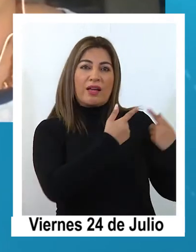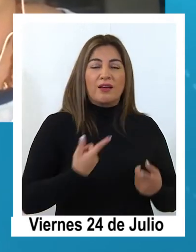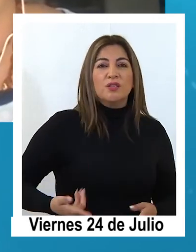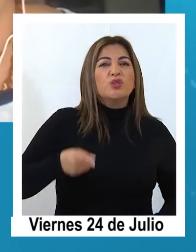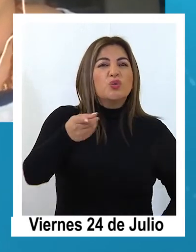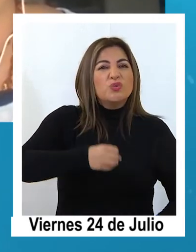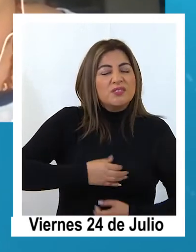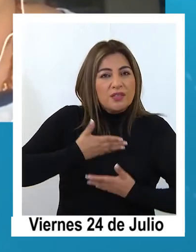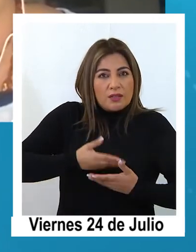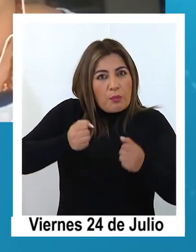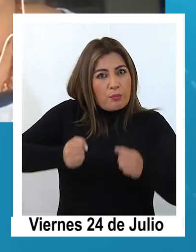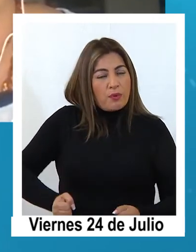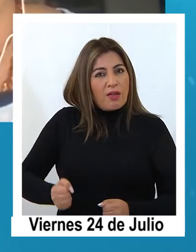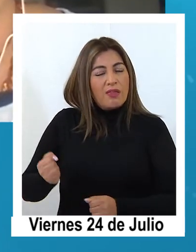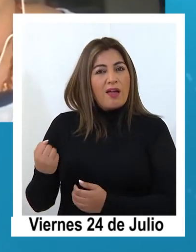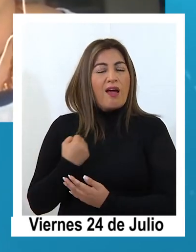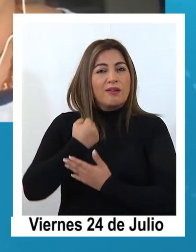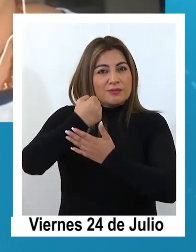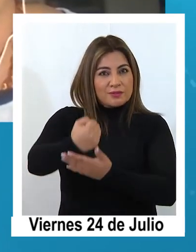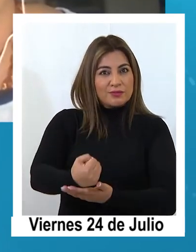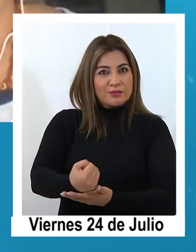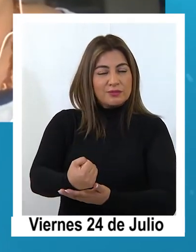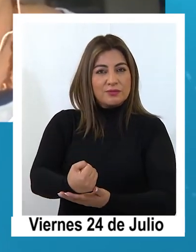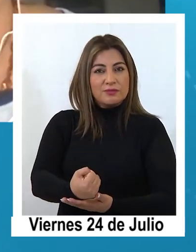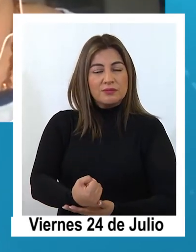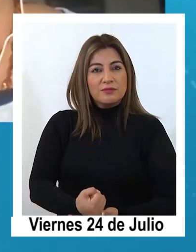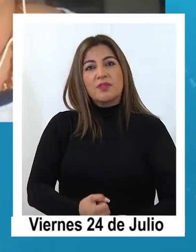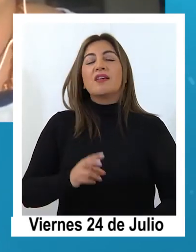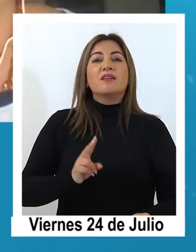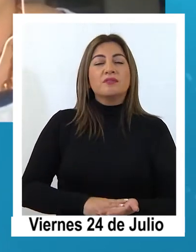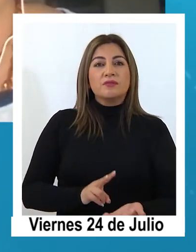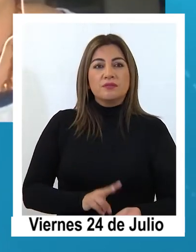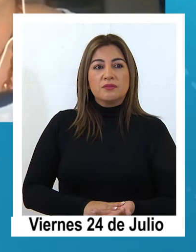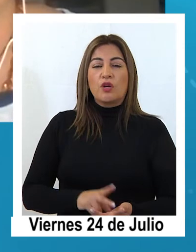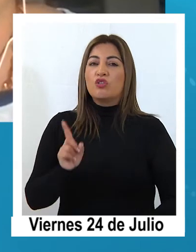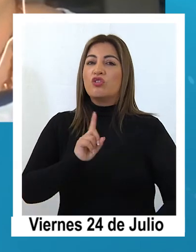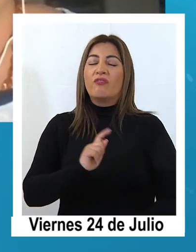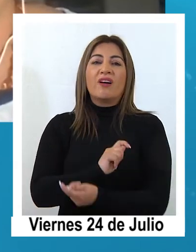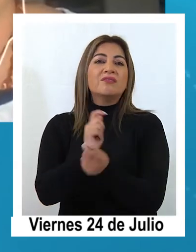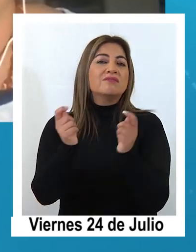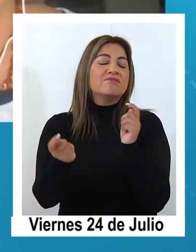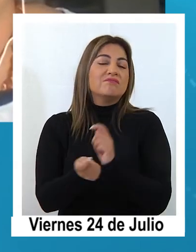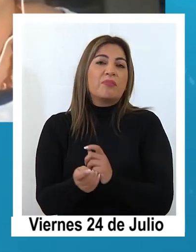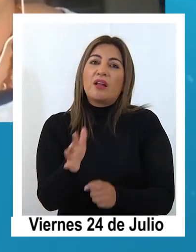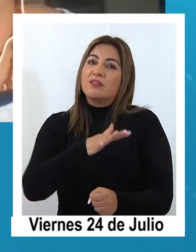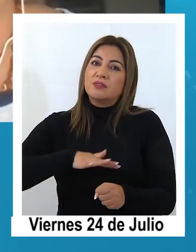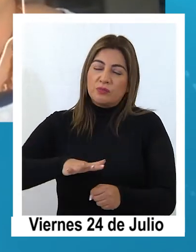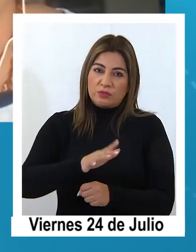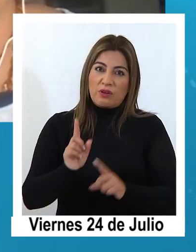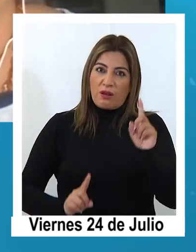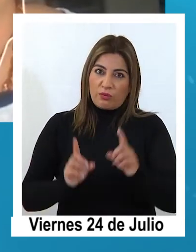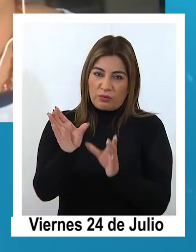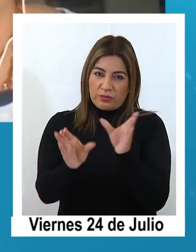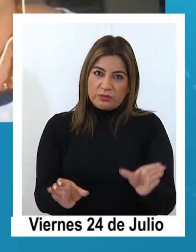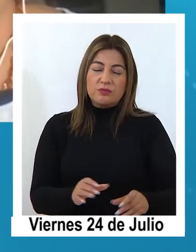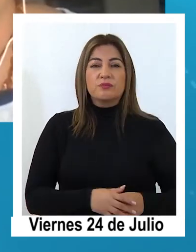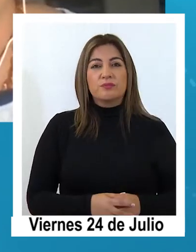sientes que eso podría ayudar o que, en definitiva, digamos, no van a cambiar mucho las cosas con cambiar algunos